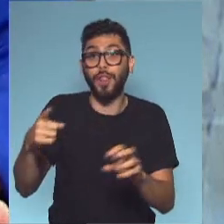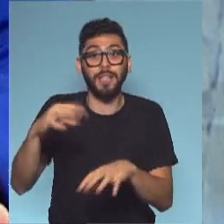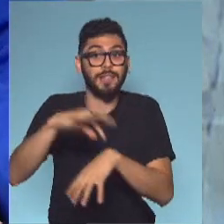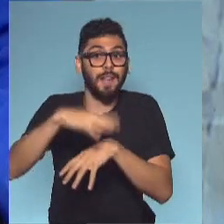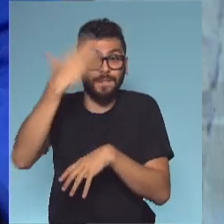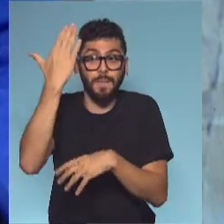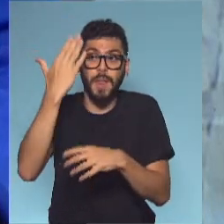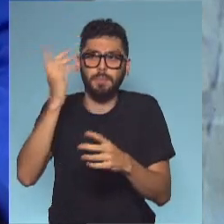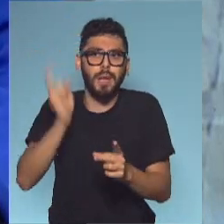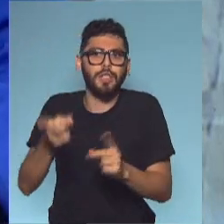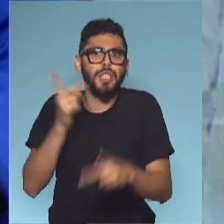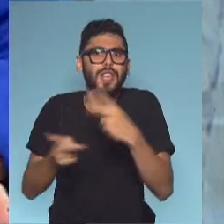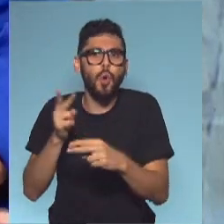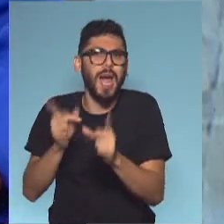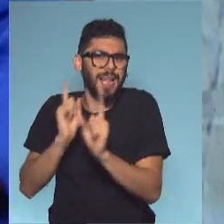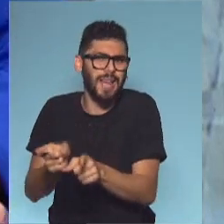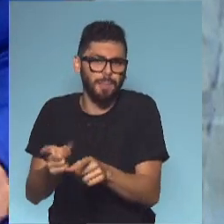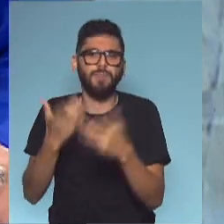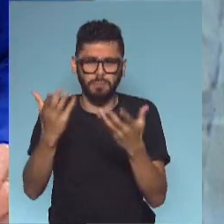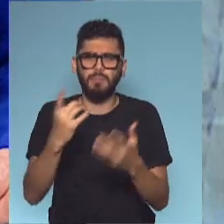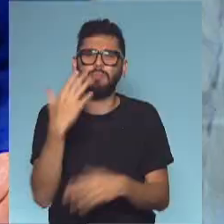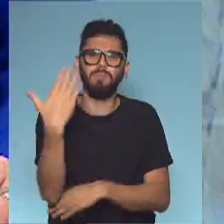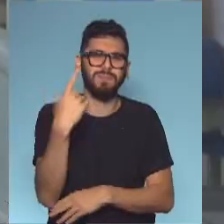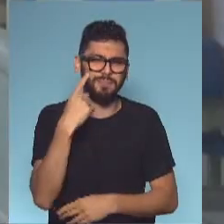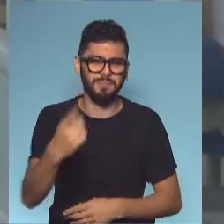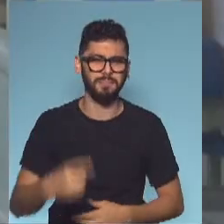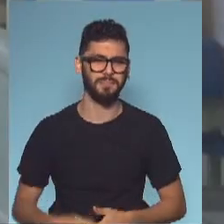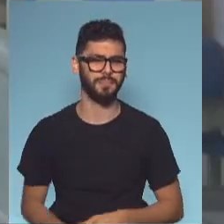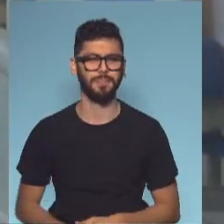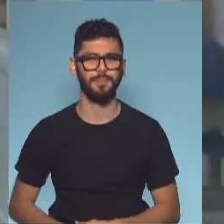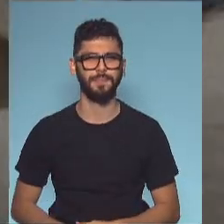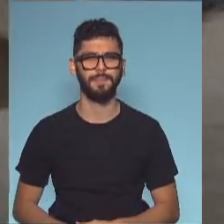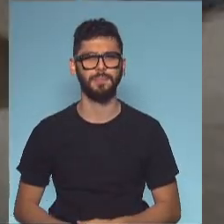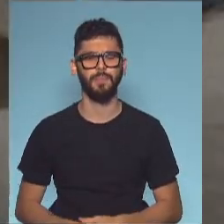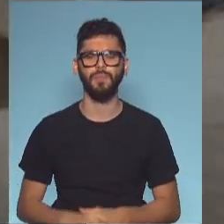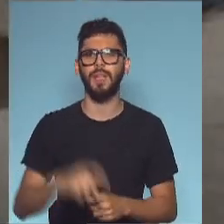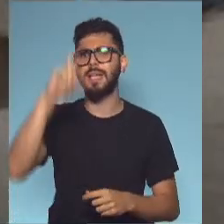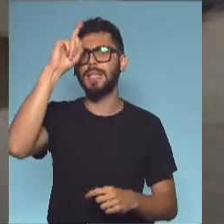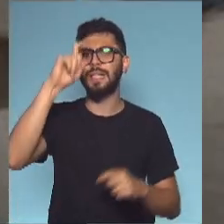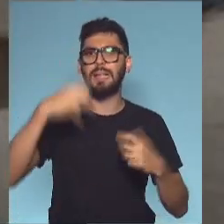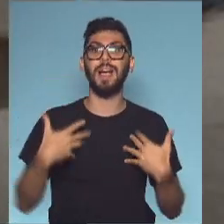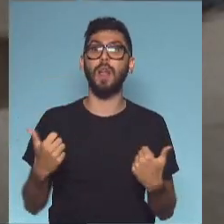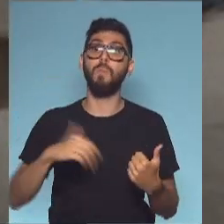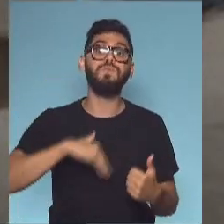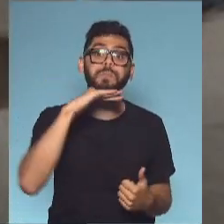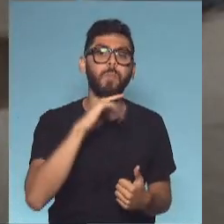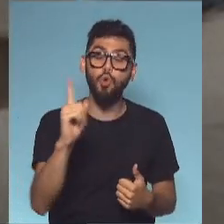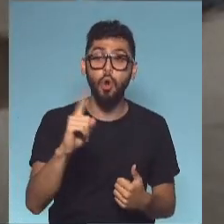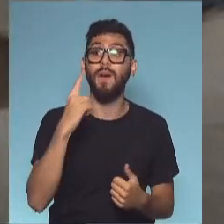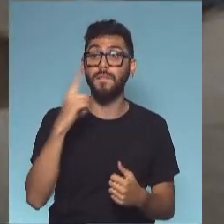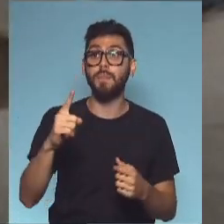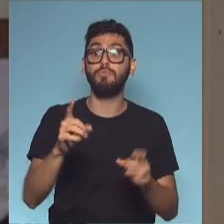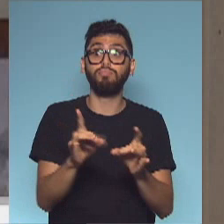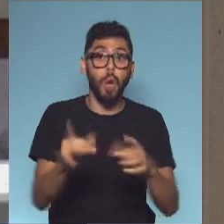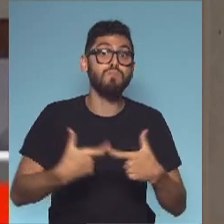y cirugías programadas. Compartimos parte de sus declaraciones. No colapsó el sistema de salud, lo que estamos viendo es un aumento acelerado de